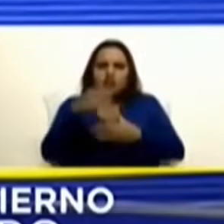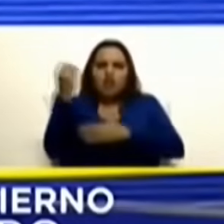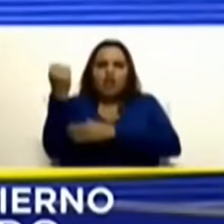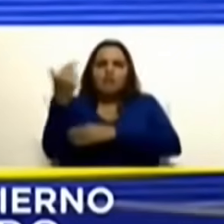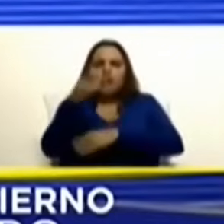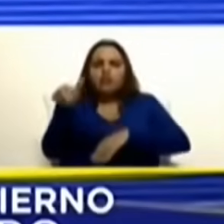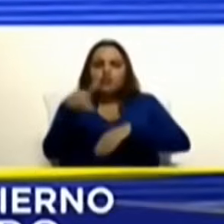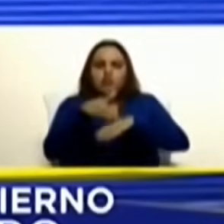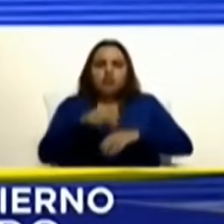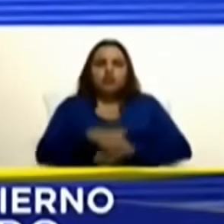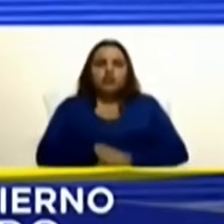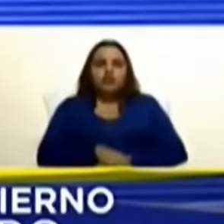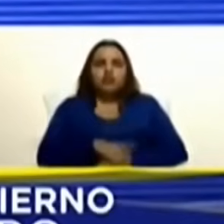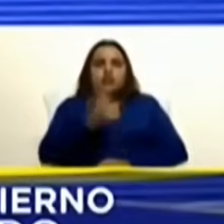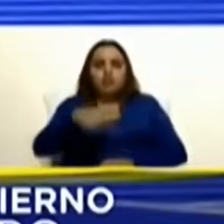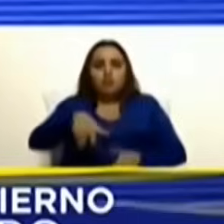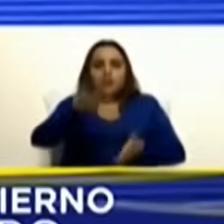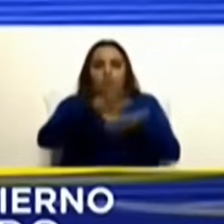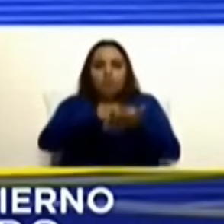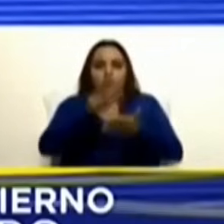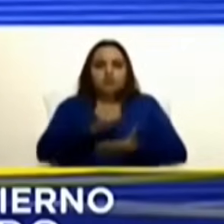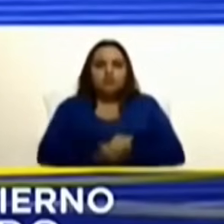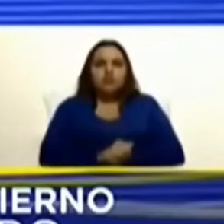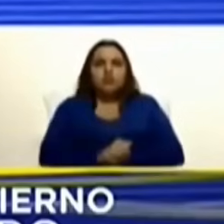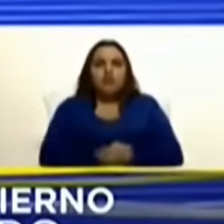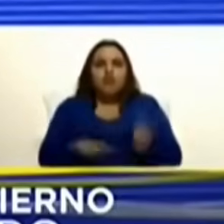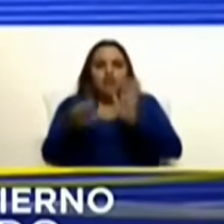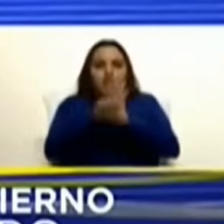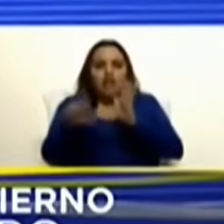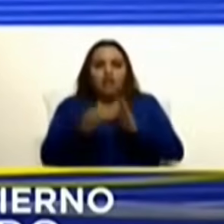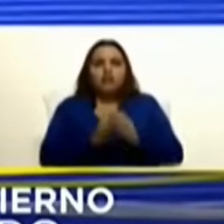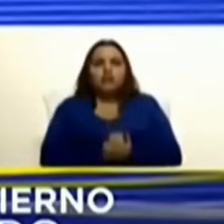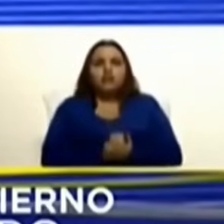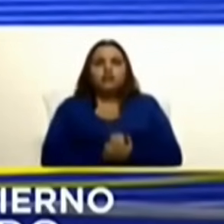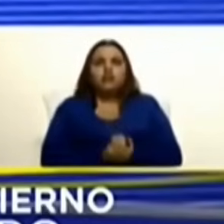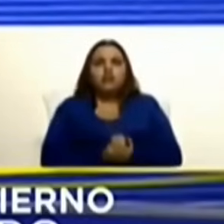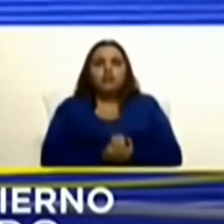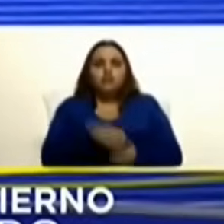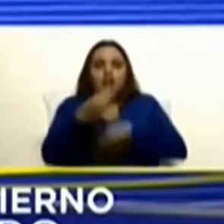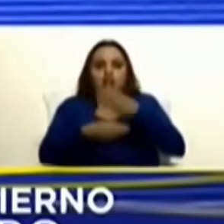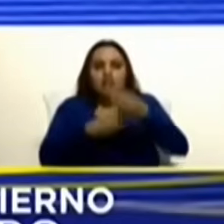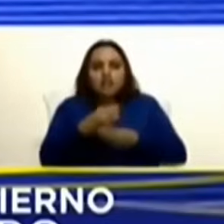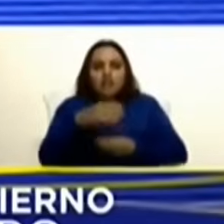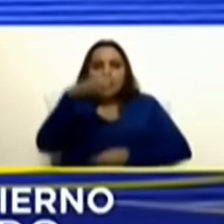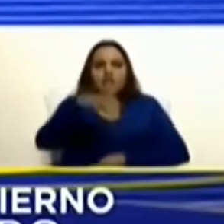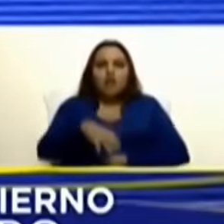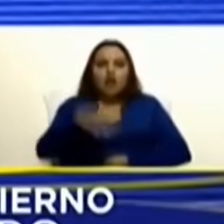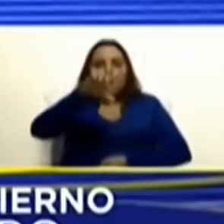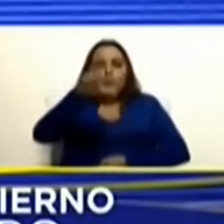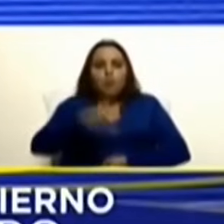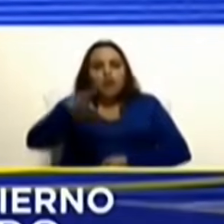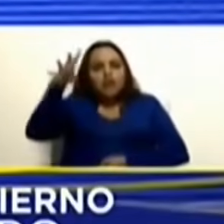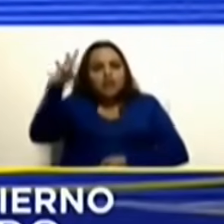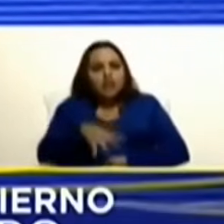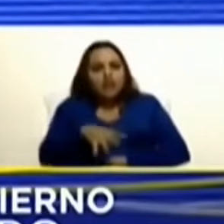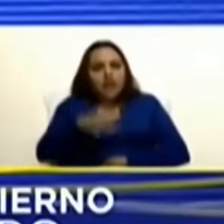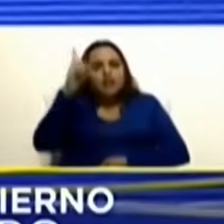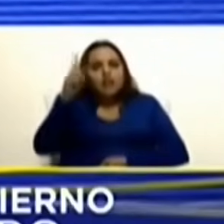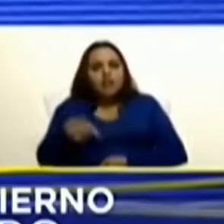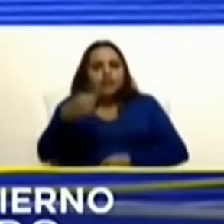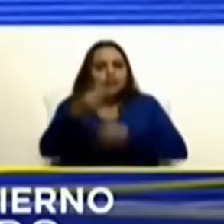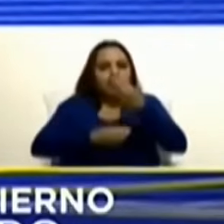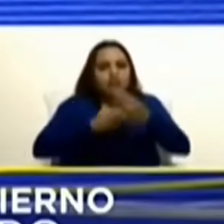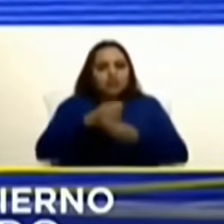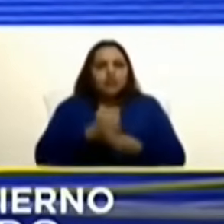Nacional y la aprobación de la ley orgánica para la creación de la Guayana Esequiba y la